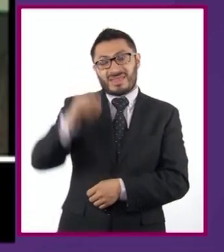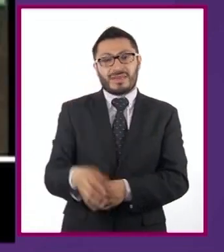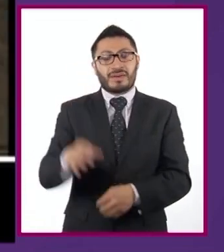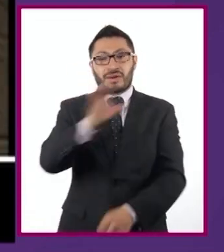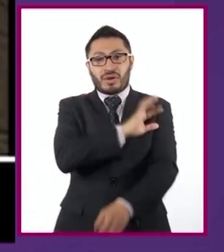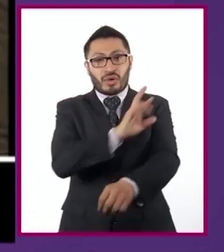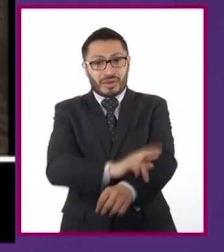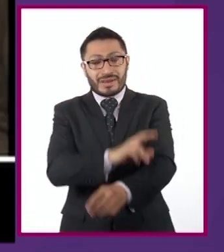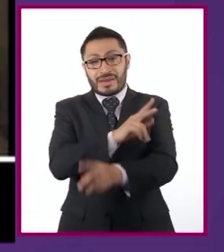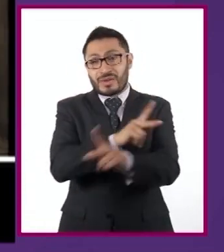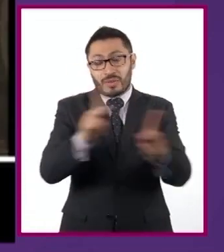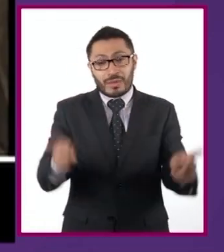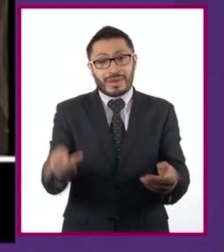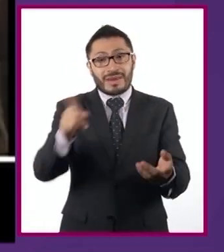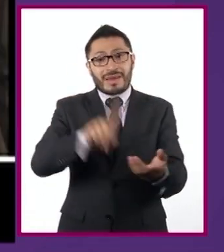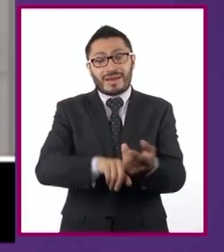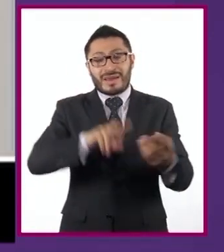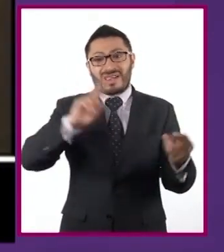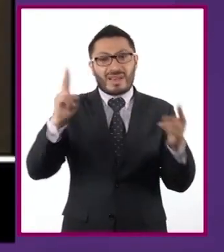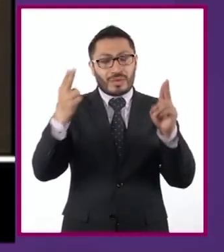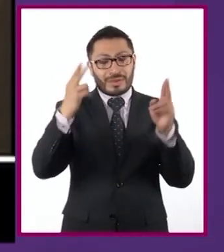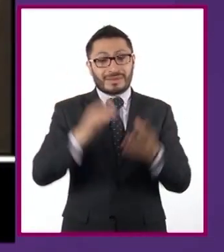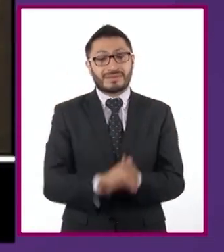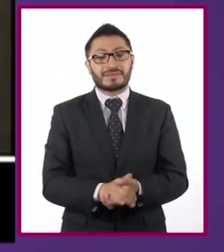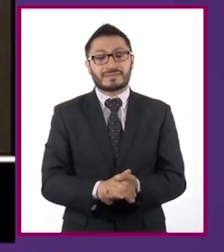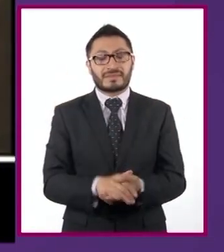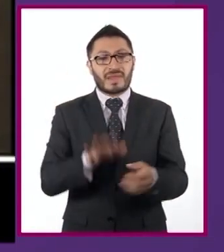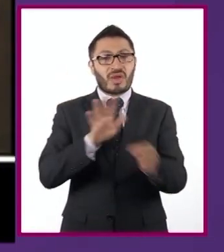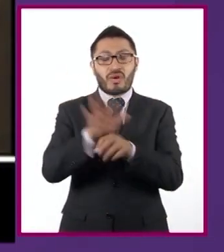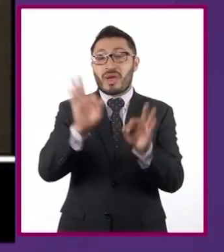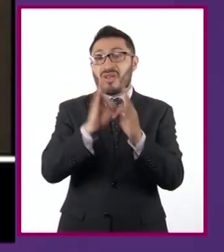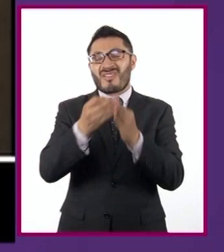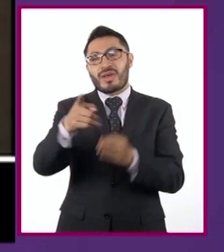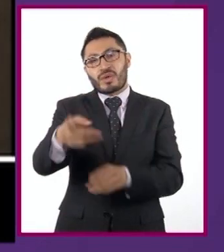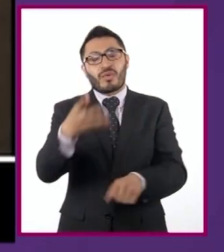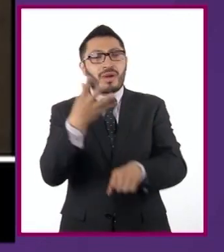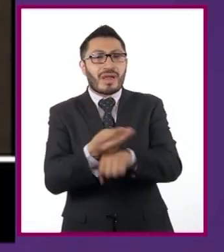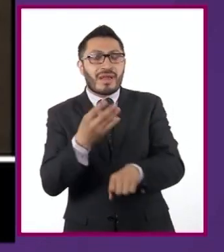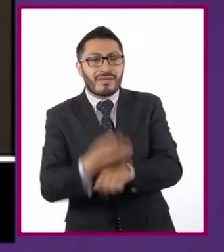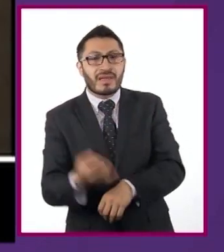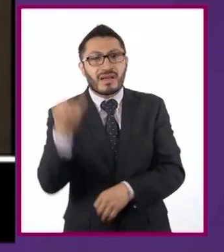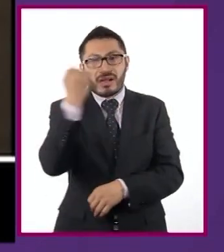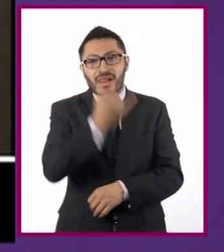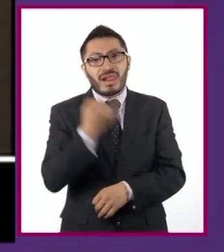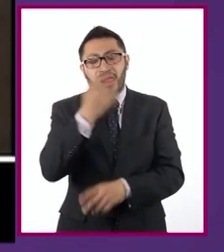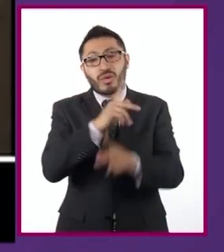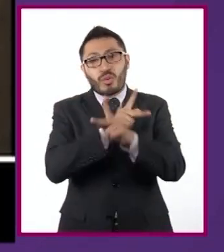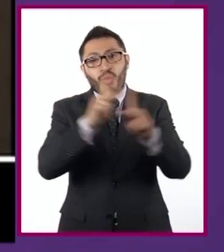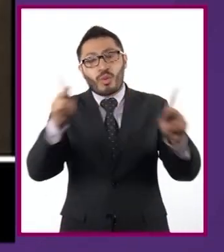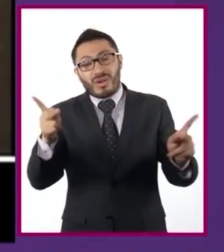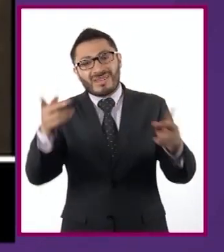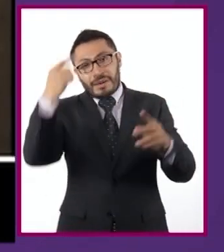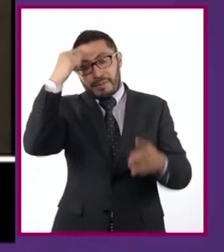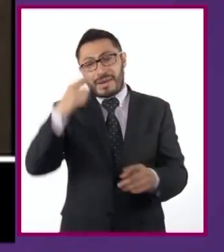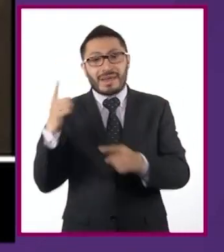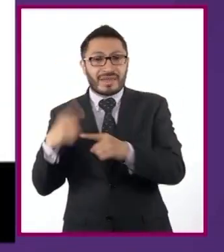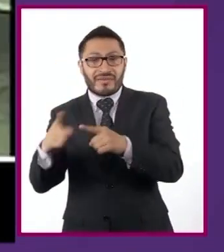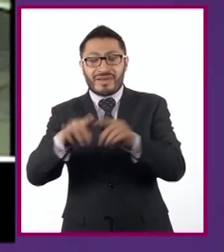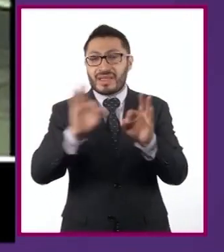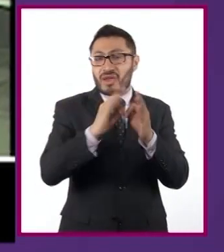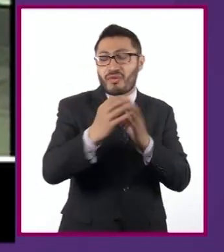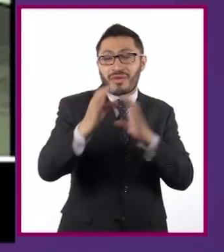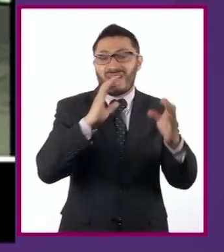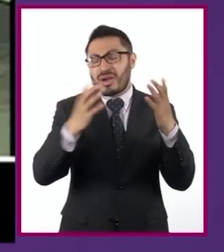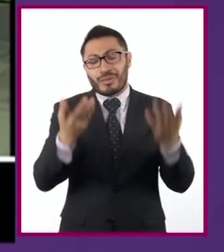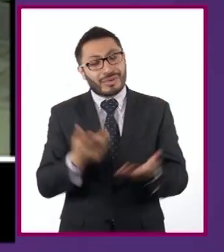la carrera de comunicación en la Universidad Iberoamericana. ¿De qué manera se adapta el lenguaje publicitario a los diferentes medios y a los destinatarios?